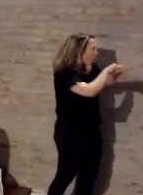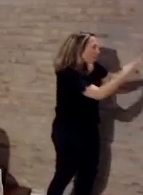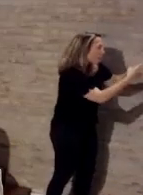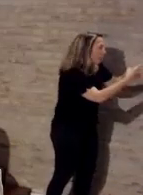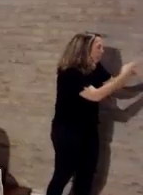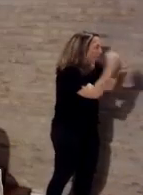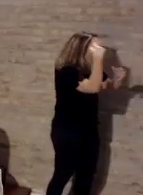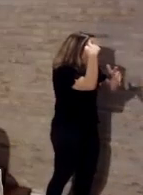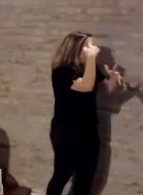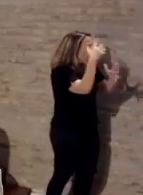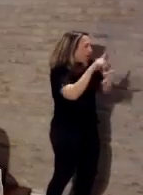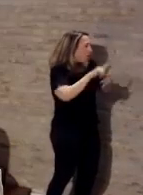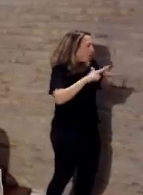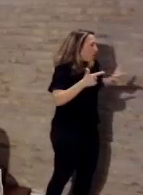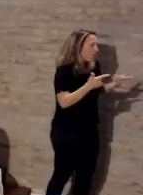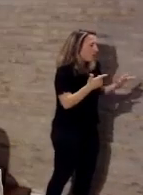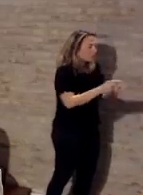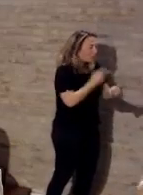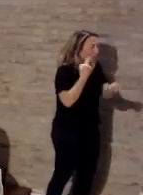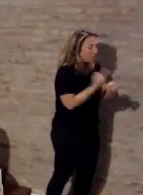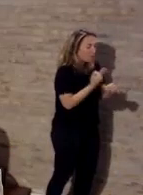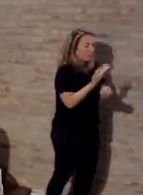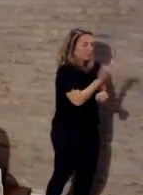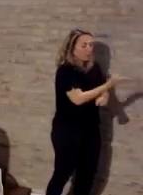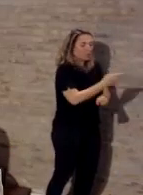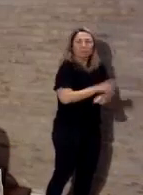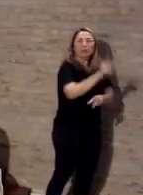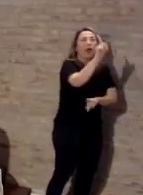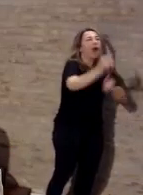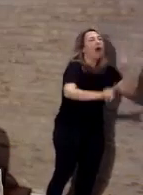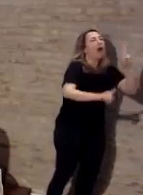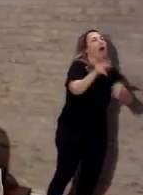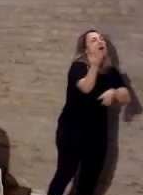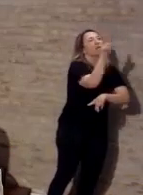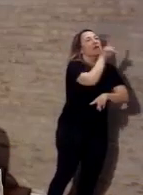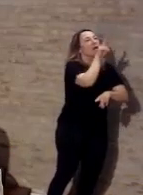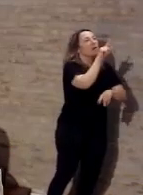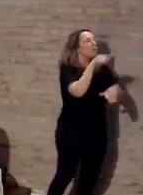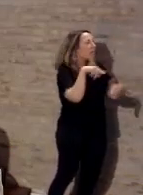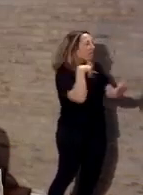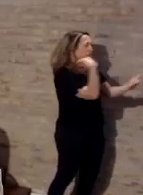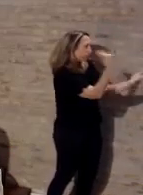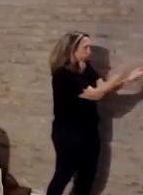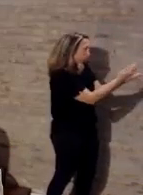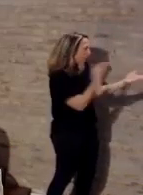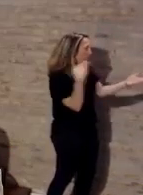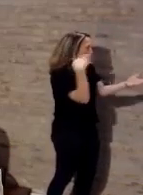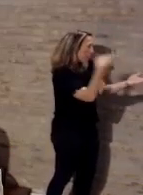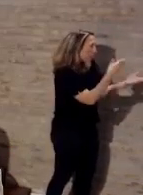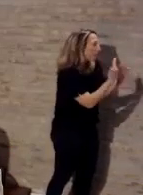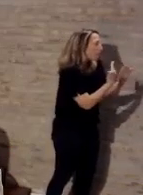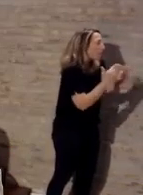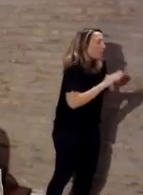para Ah y hay algunas mujeres Queen los